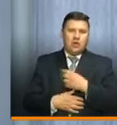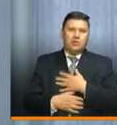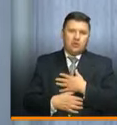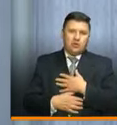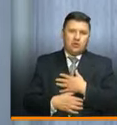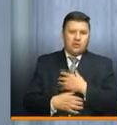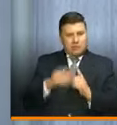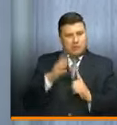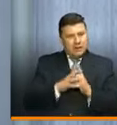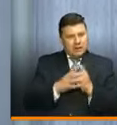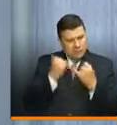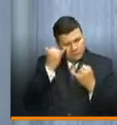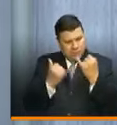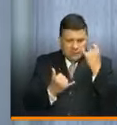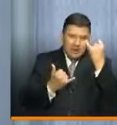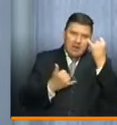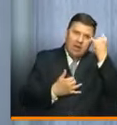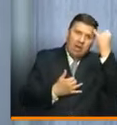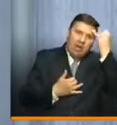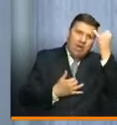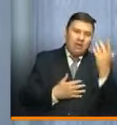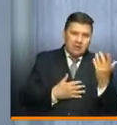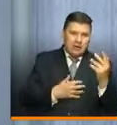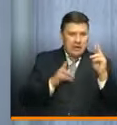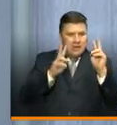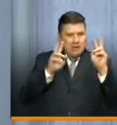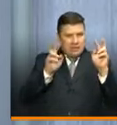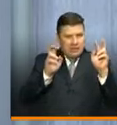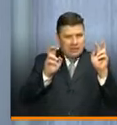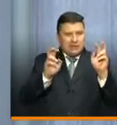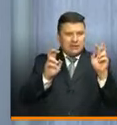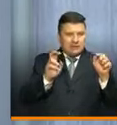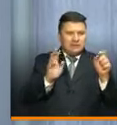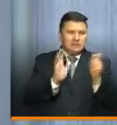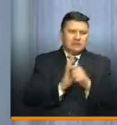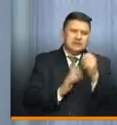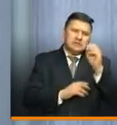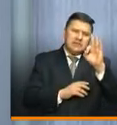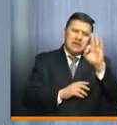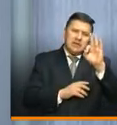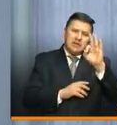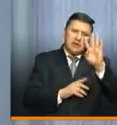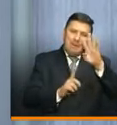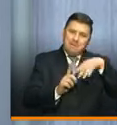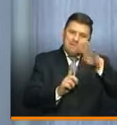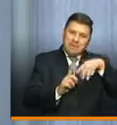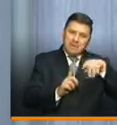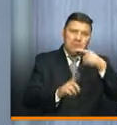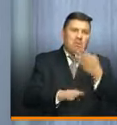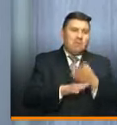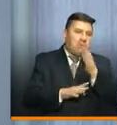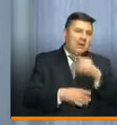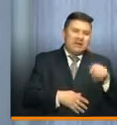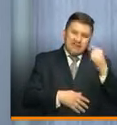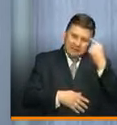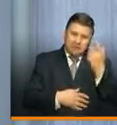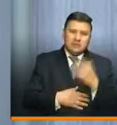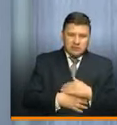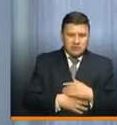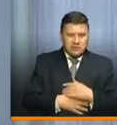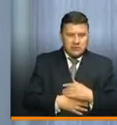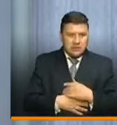de generar iniciativas innovadoras sobre temas que hace 3 o 4 meses ni siquiera nos planteábamos. Y yo creo que